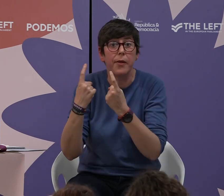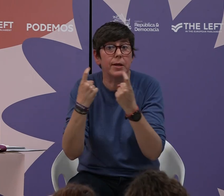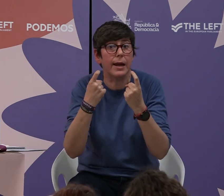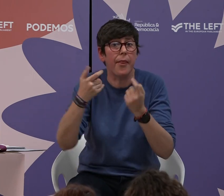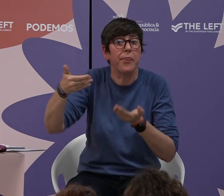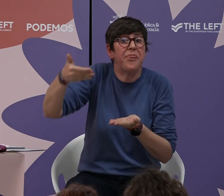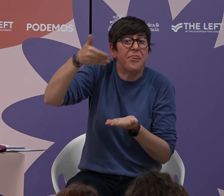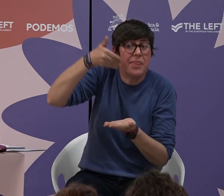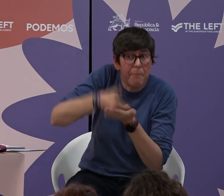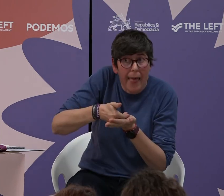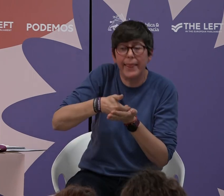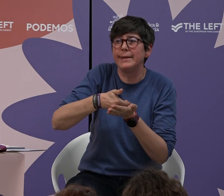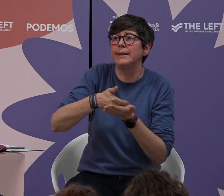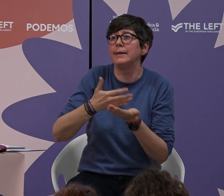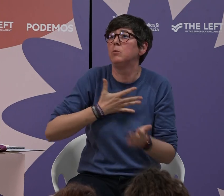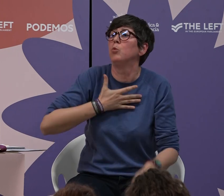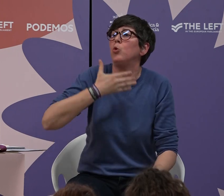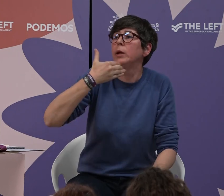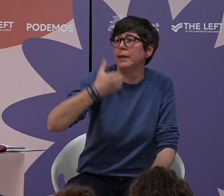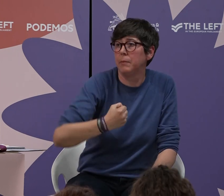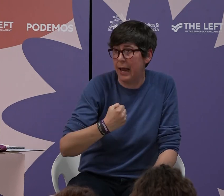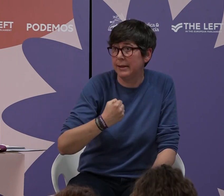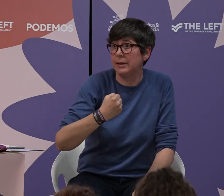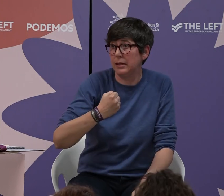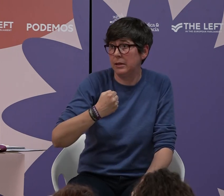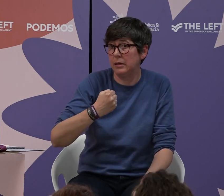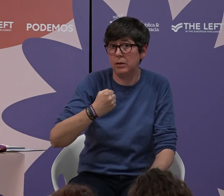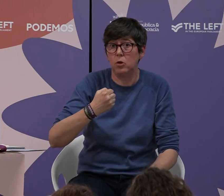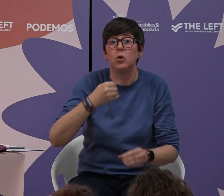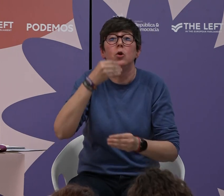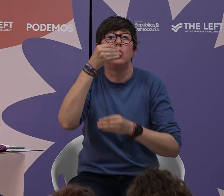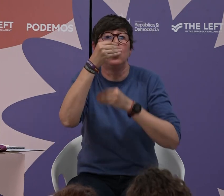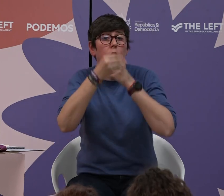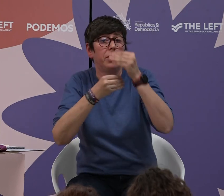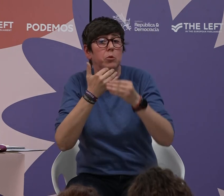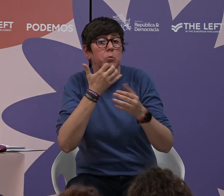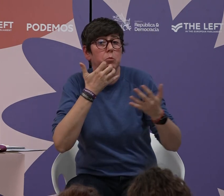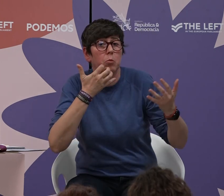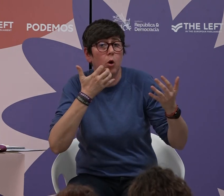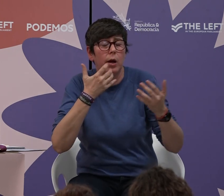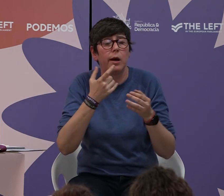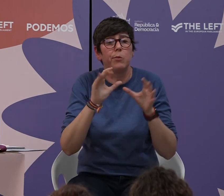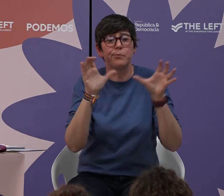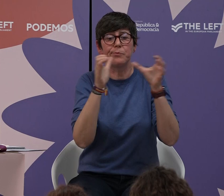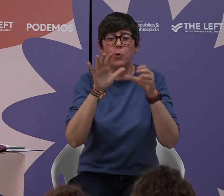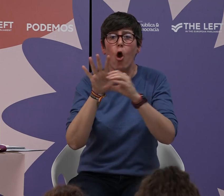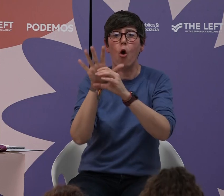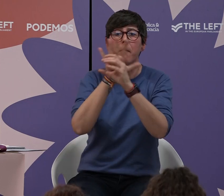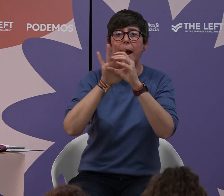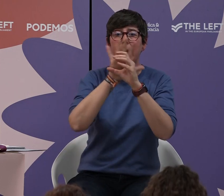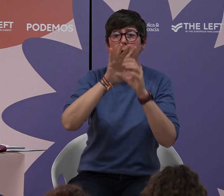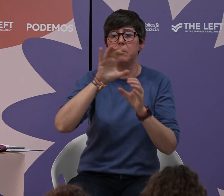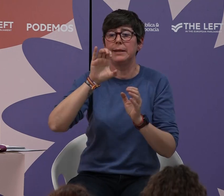problemas de los conflictos de las necesidades de todas las demandas de municipales y esto por ejemplo